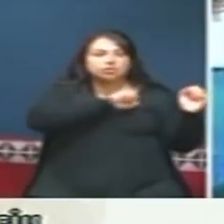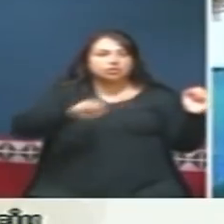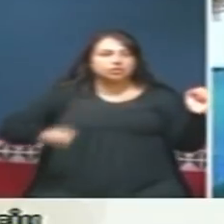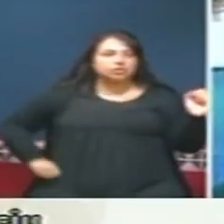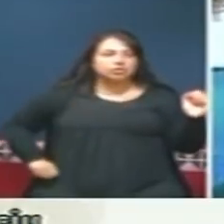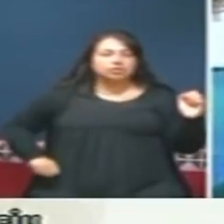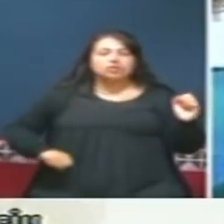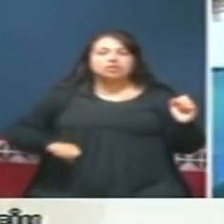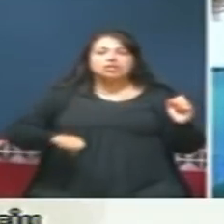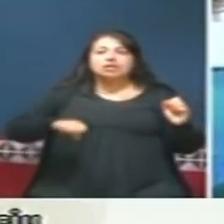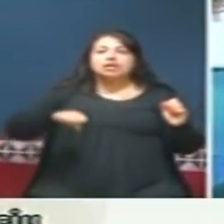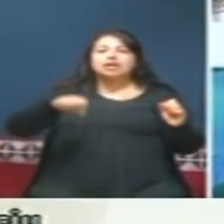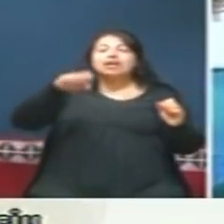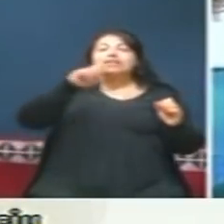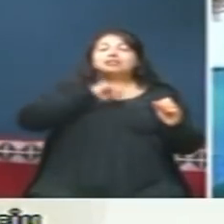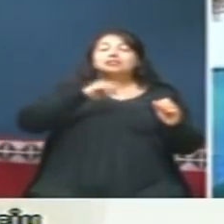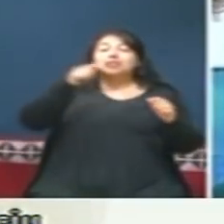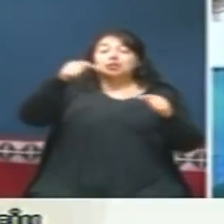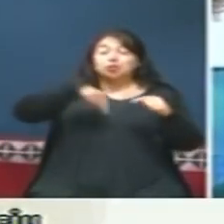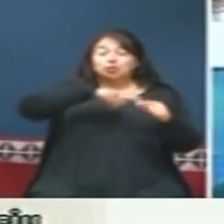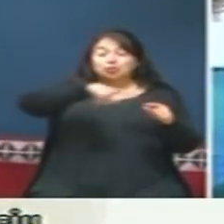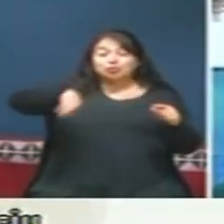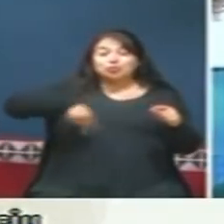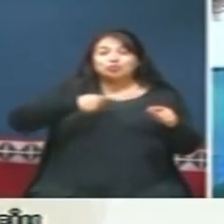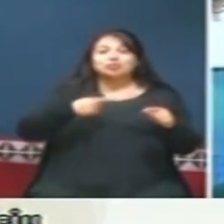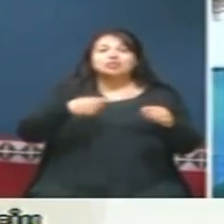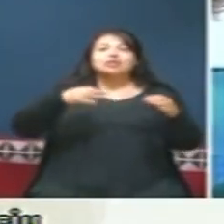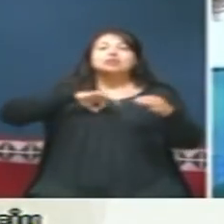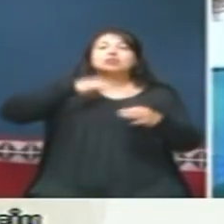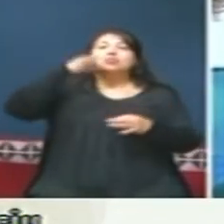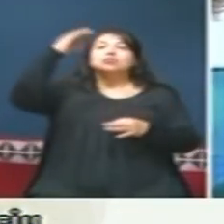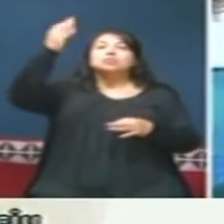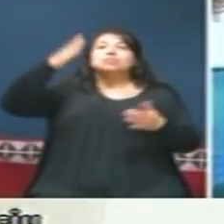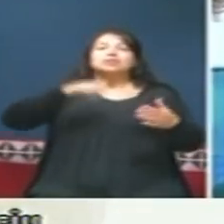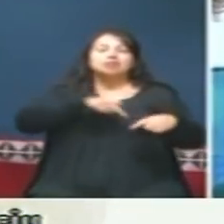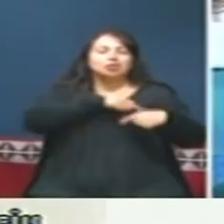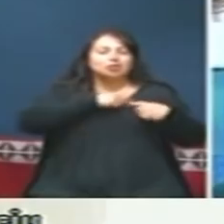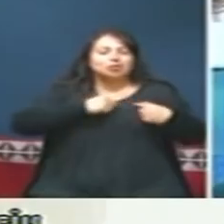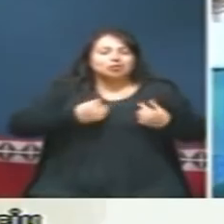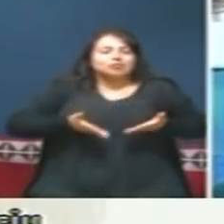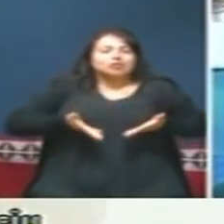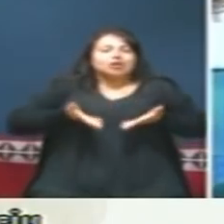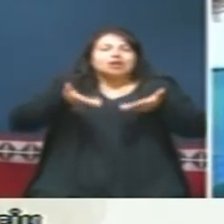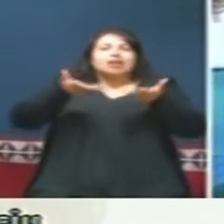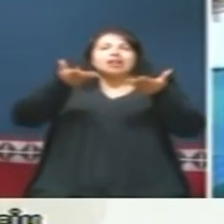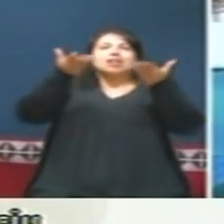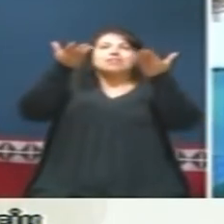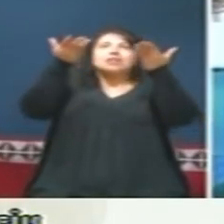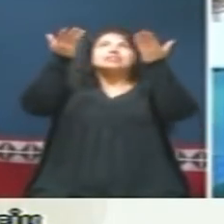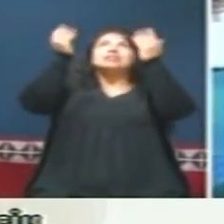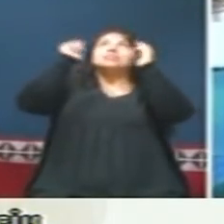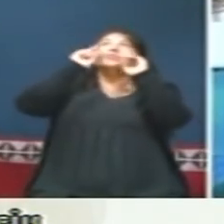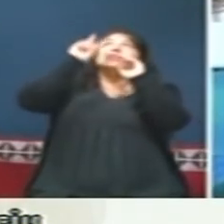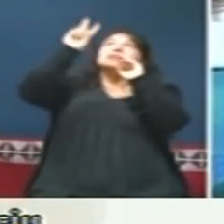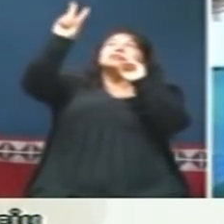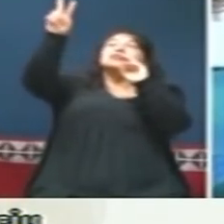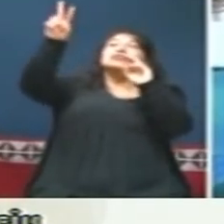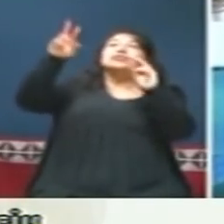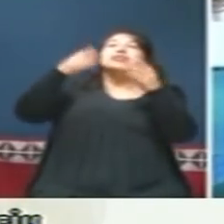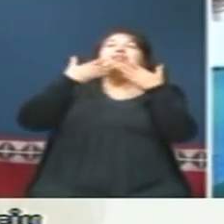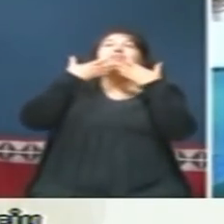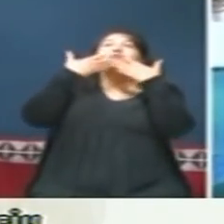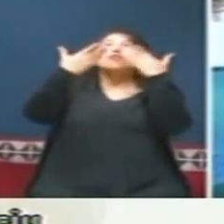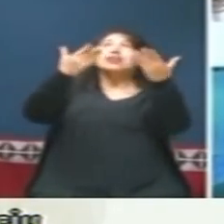esté con ustedes. Y con tu espíritu. Levantemos el corazón. Lo tenemos levantado hacia el Señor. Demos gracias